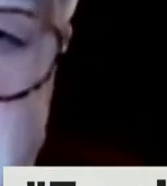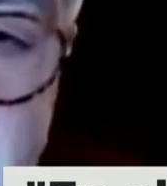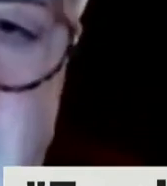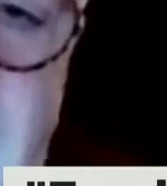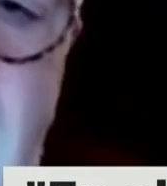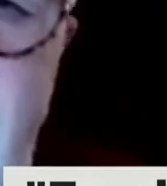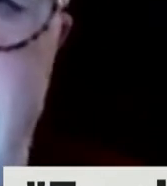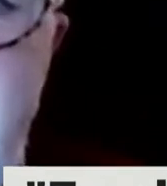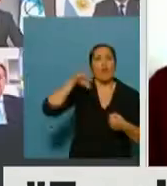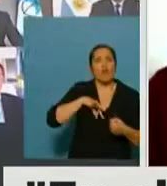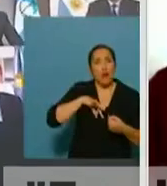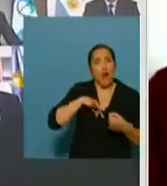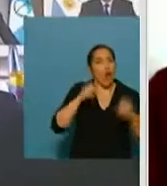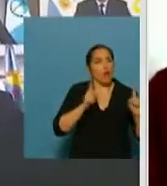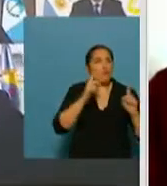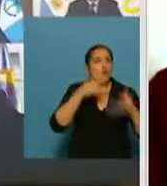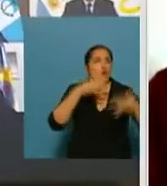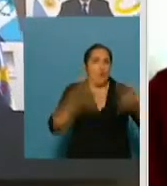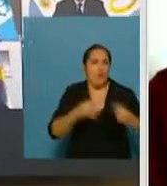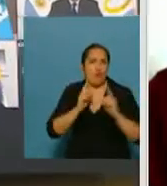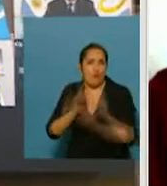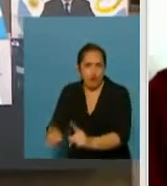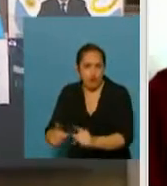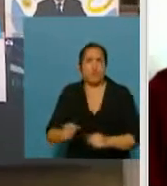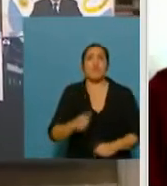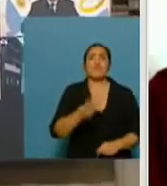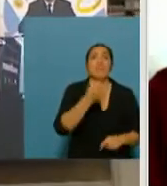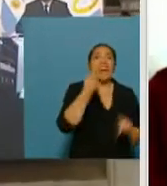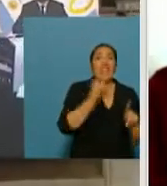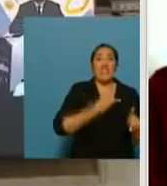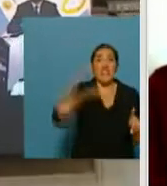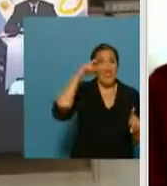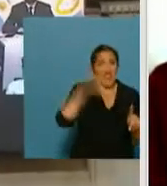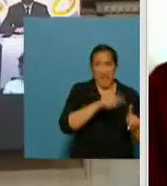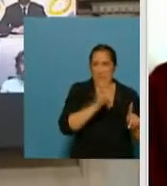allá. Pero ¿y queda mal vista en el mundo la Argentina con esta decisión?